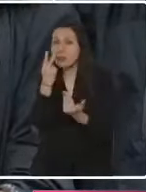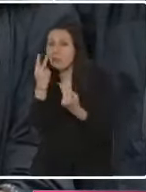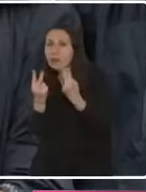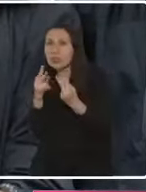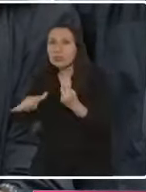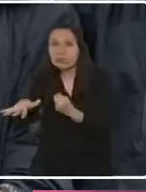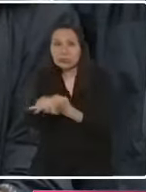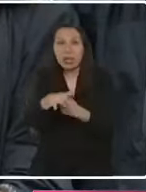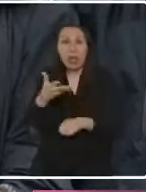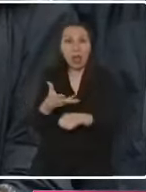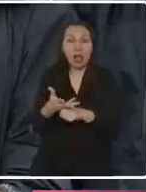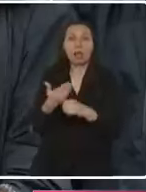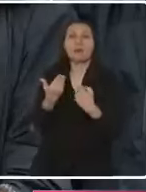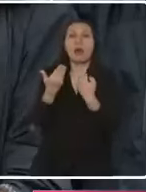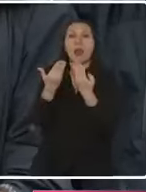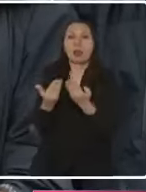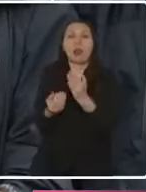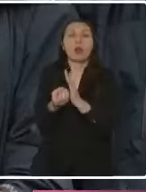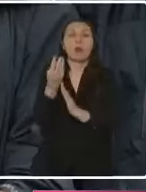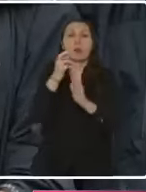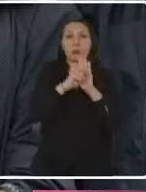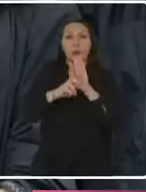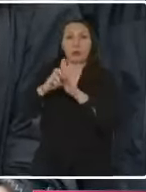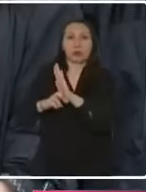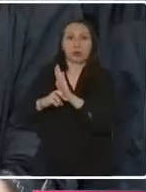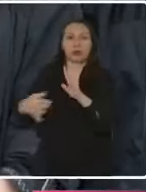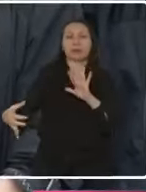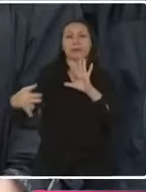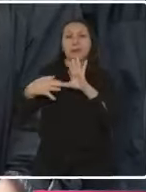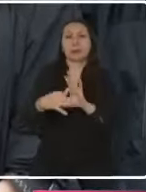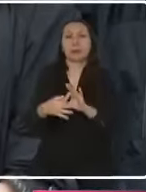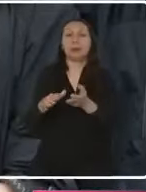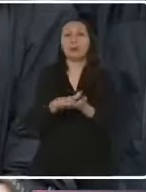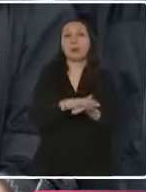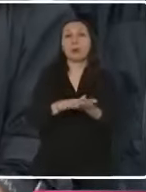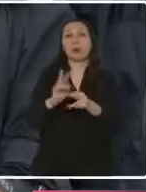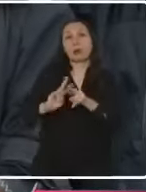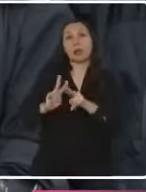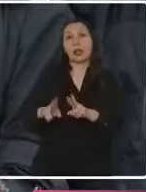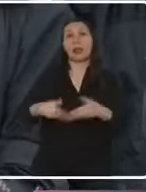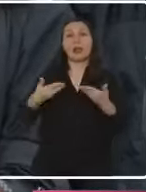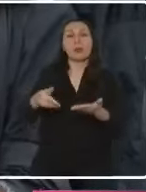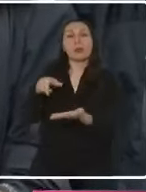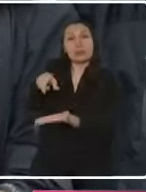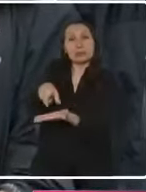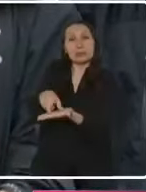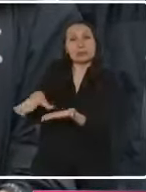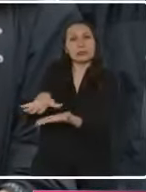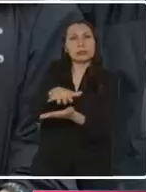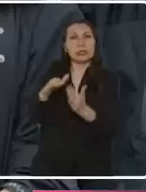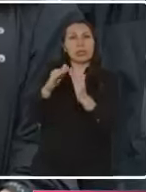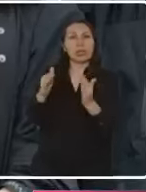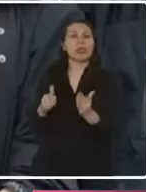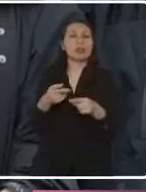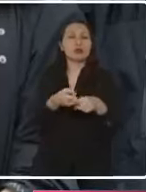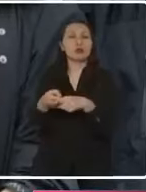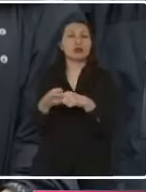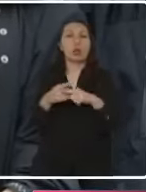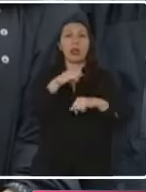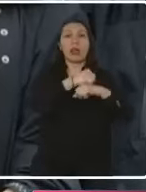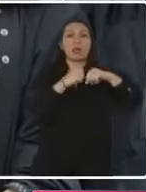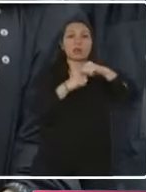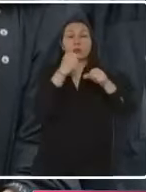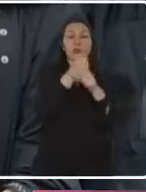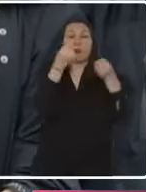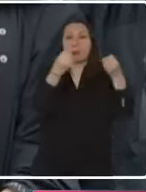el territorio, se levantan estos proyectos. Para, por ejemplo, reponer sedes sociales, infraestructura de trabajo